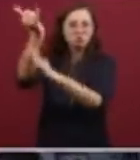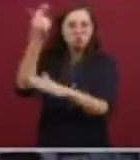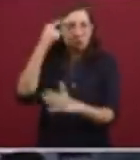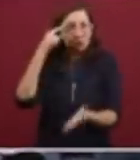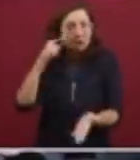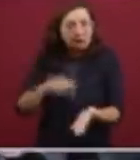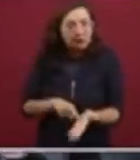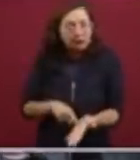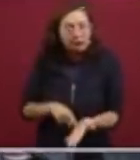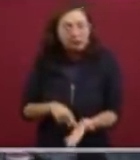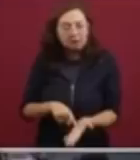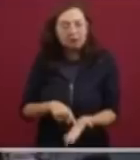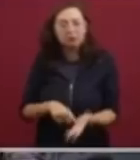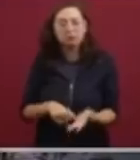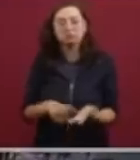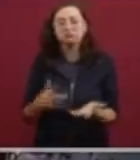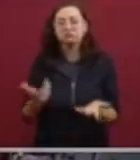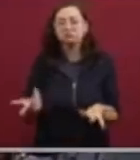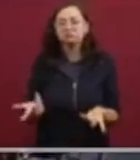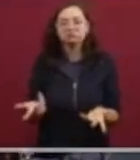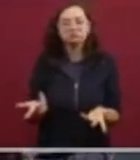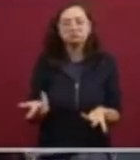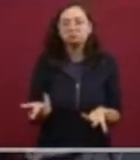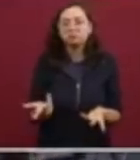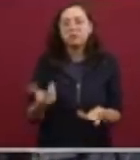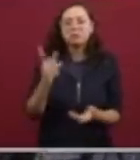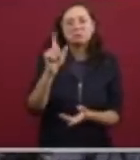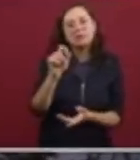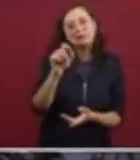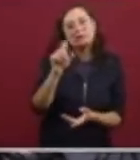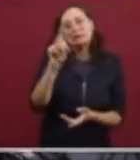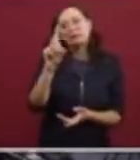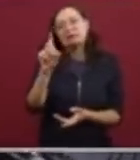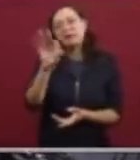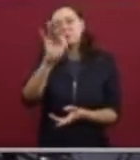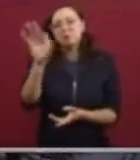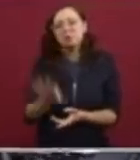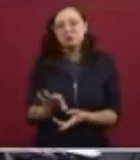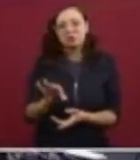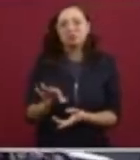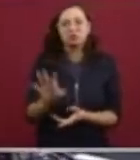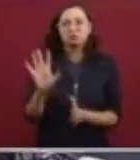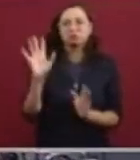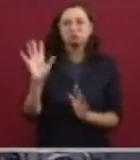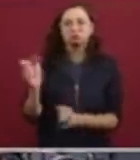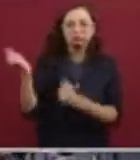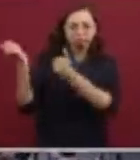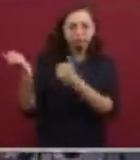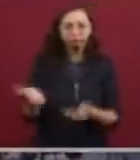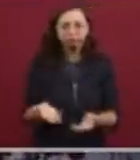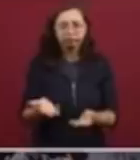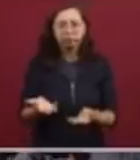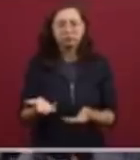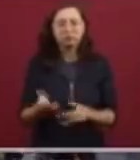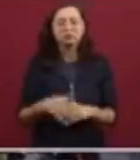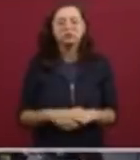Sería abastecer como el 20-30% de la demanda. Con la